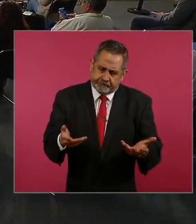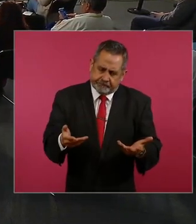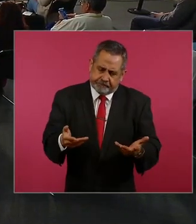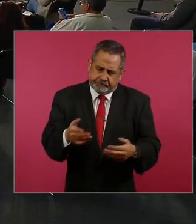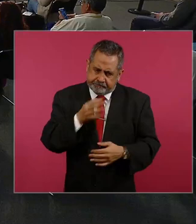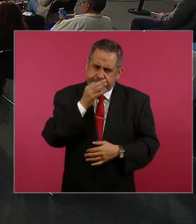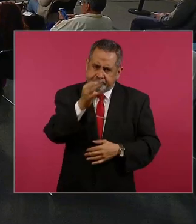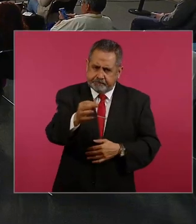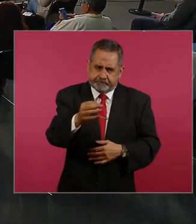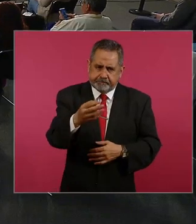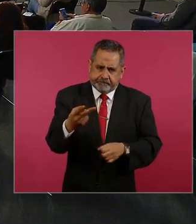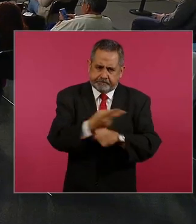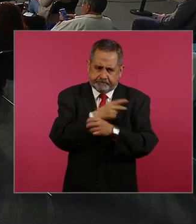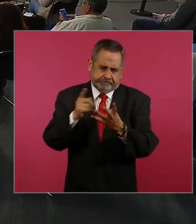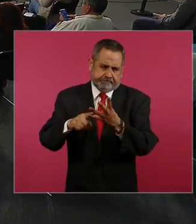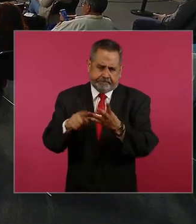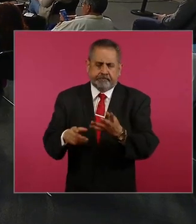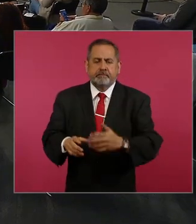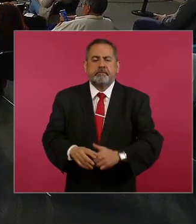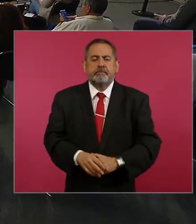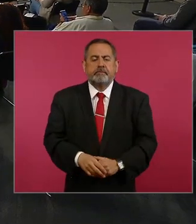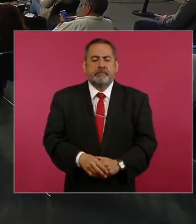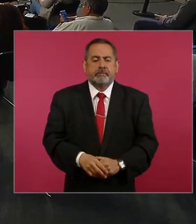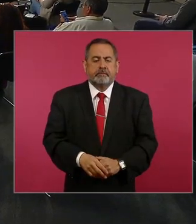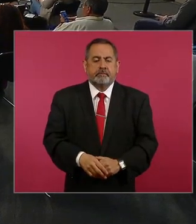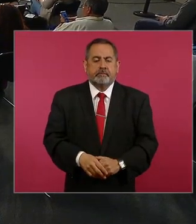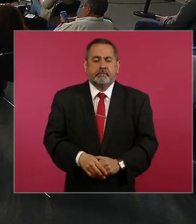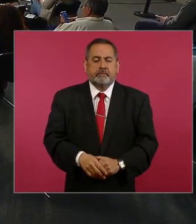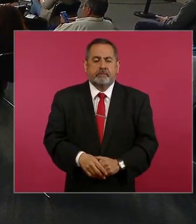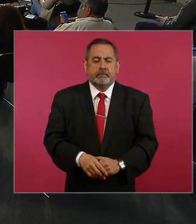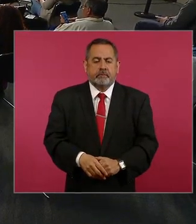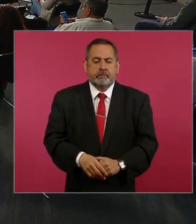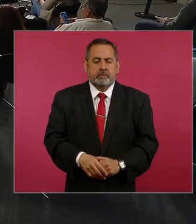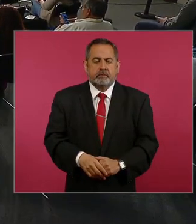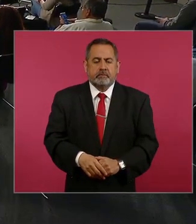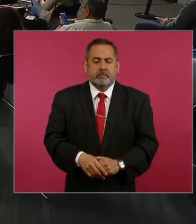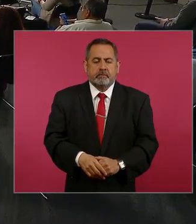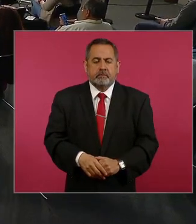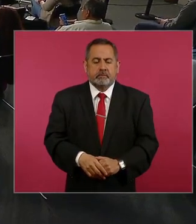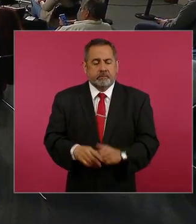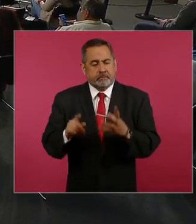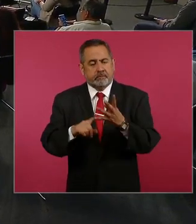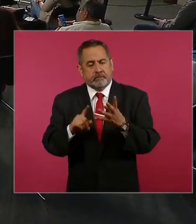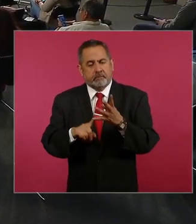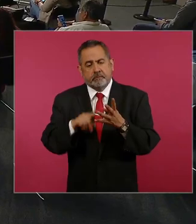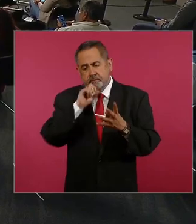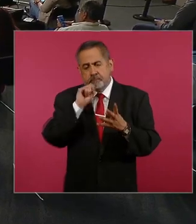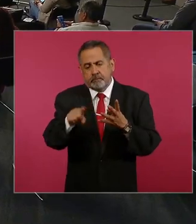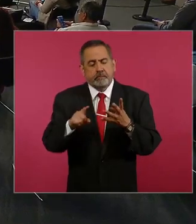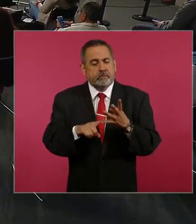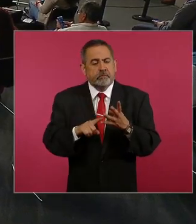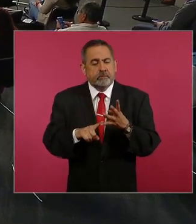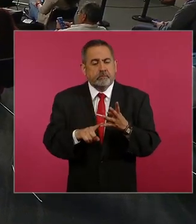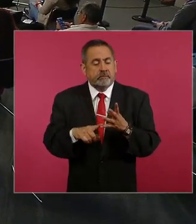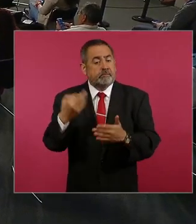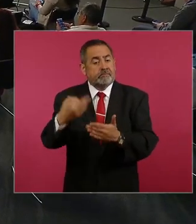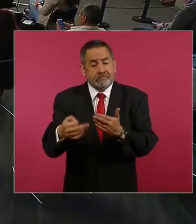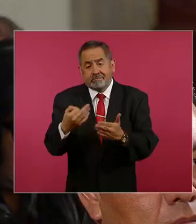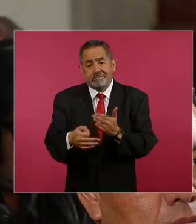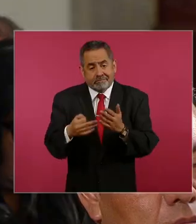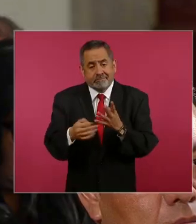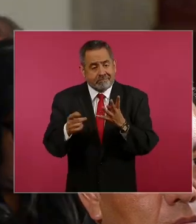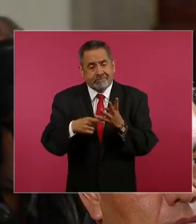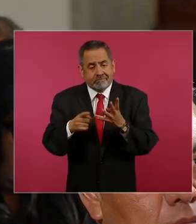parte de lo que se ha visto. Y otro pendiente también que se ha quedado pendiente, incluso ayer